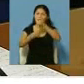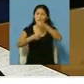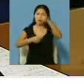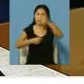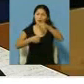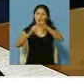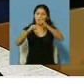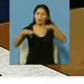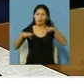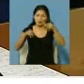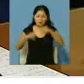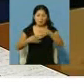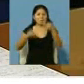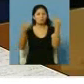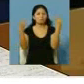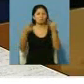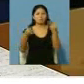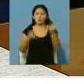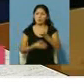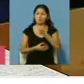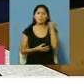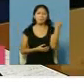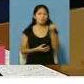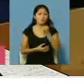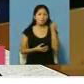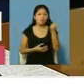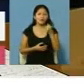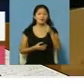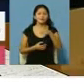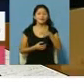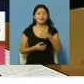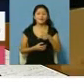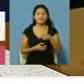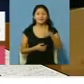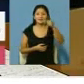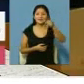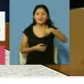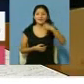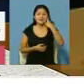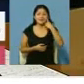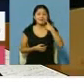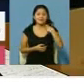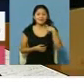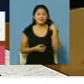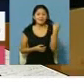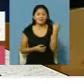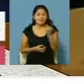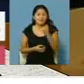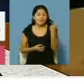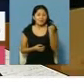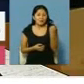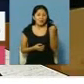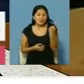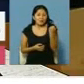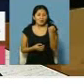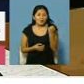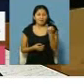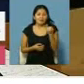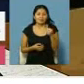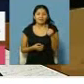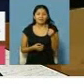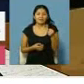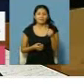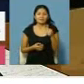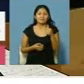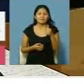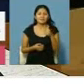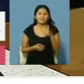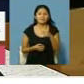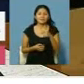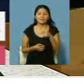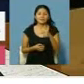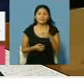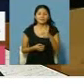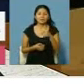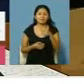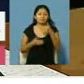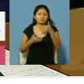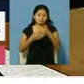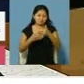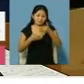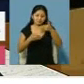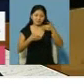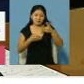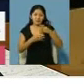hoy un día importante para los jujeños, un día en el que termina una